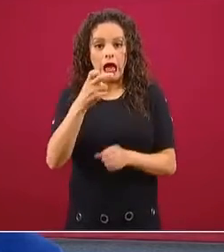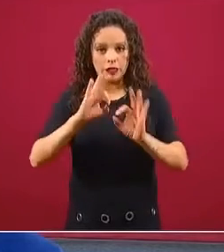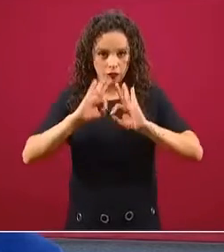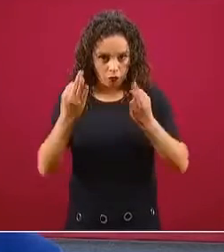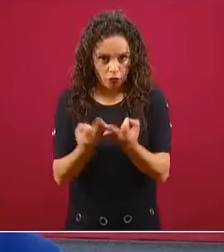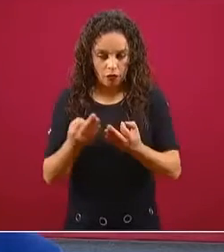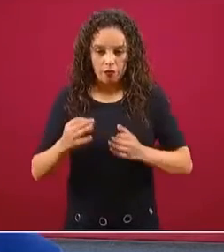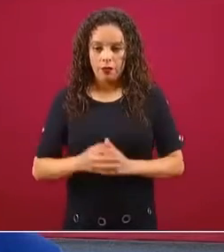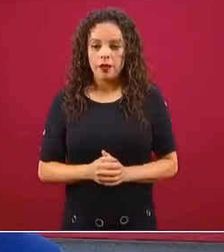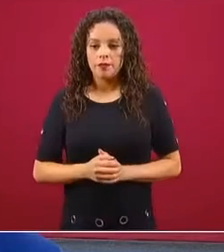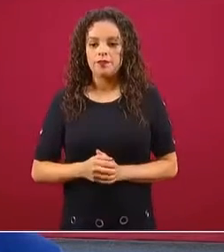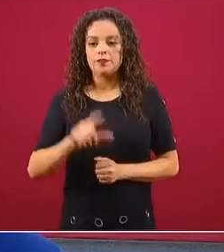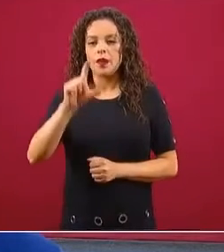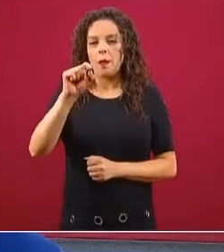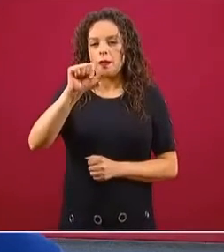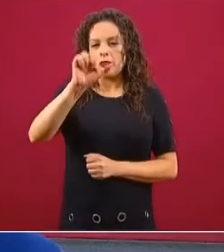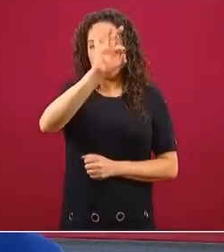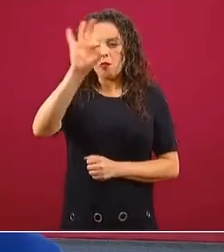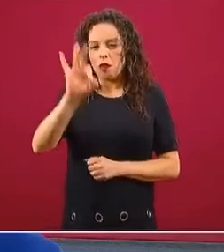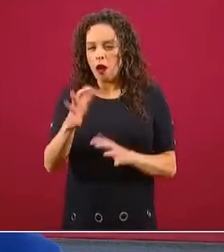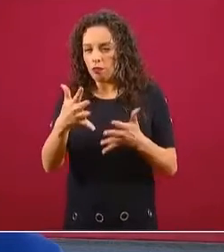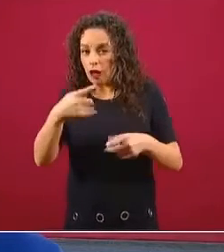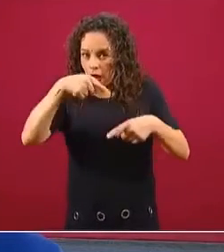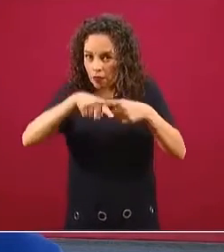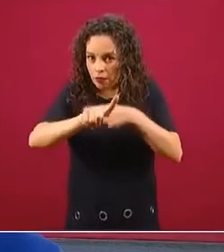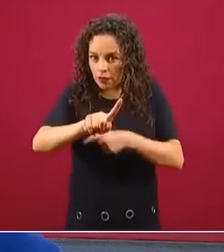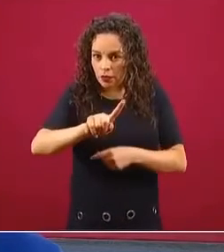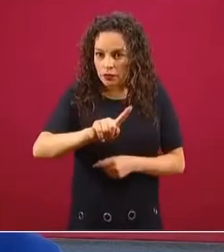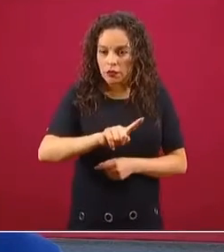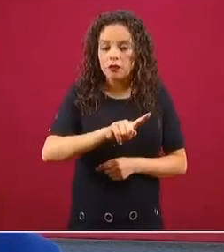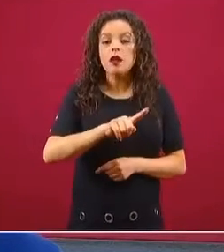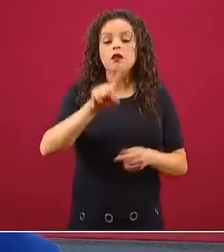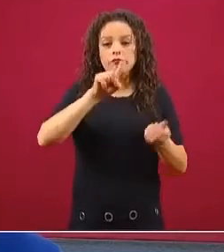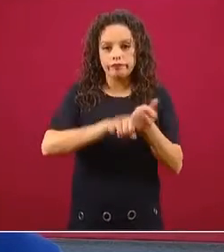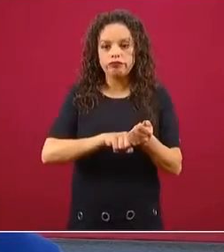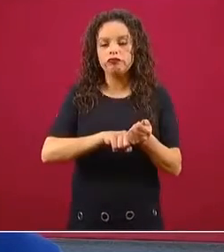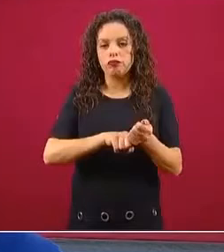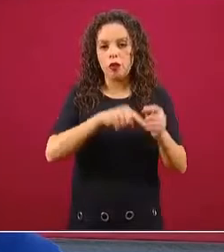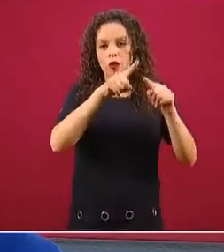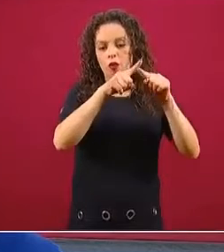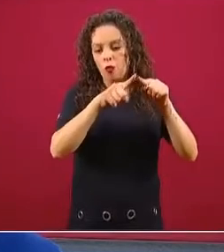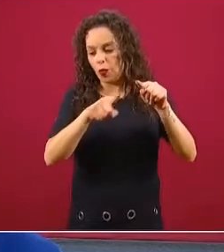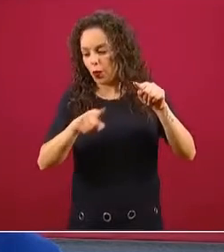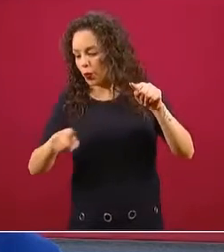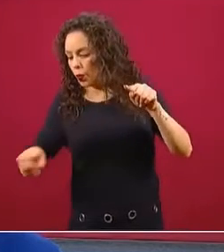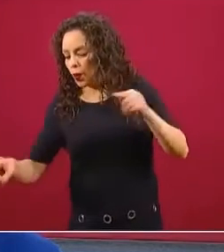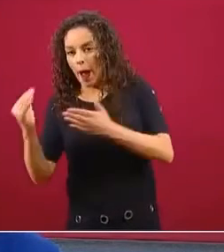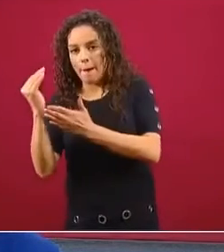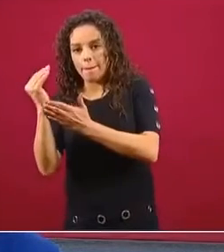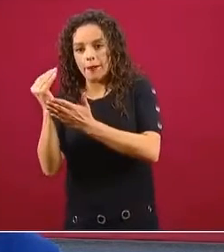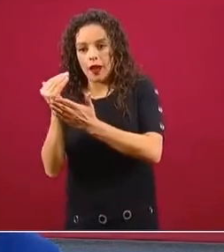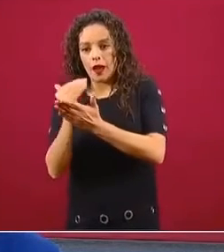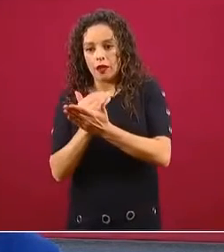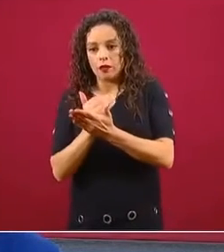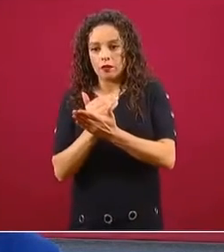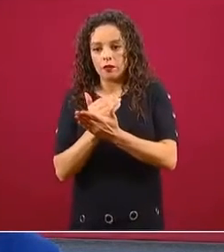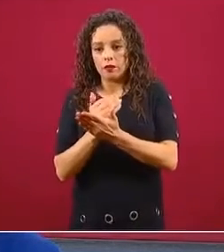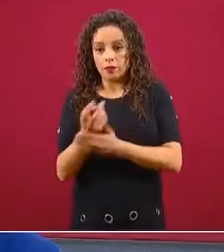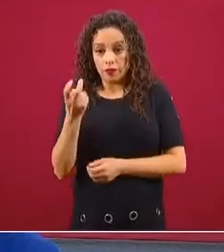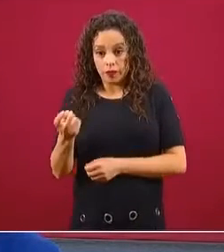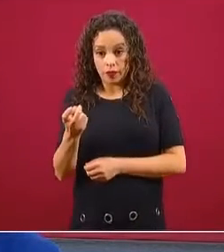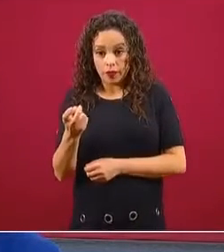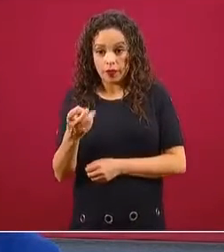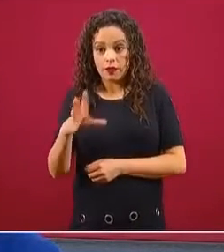con cerca de 26%. Y esto ha ido disminuyendo. Esto está por fecha de inicio de síntomas.